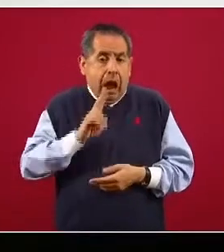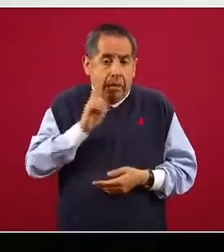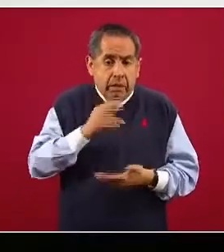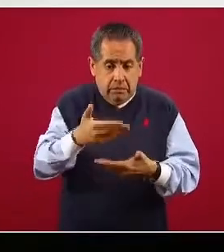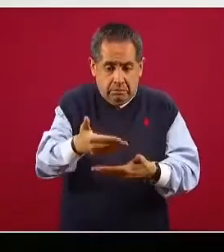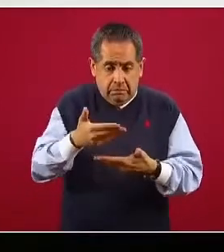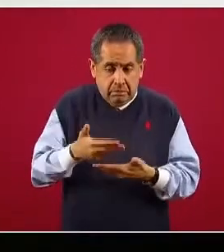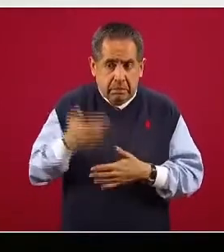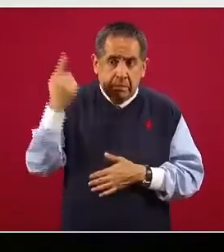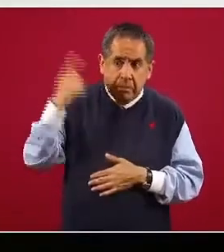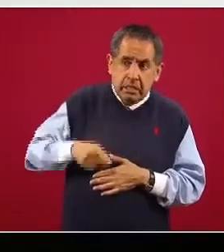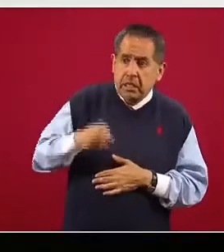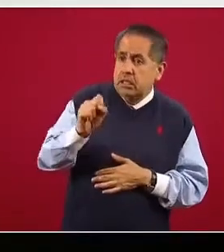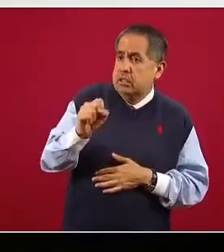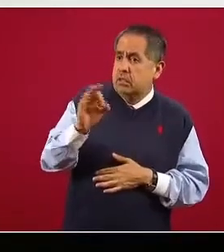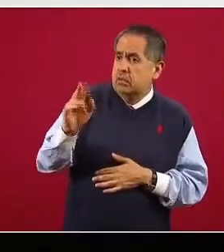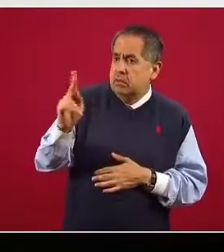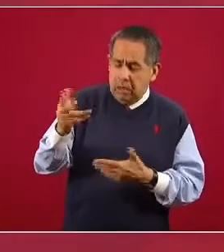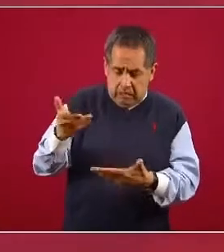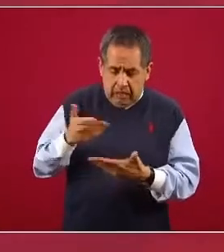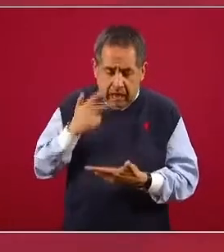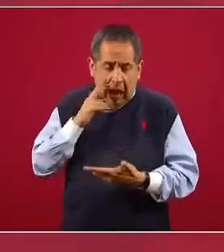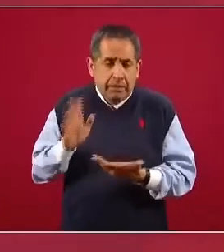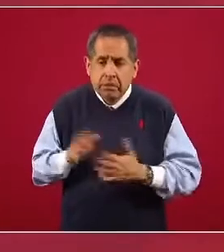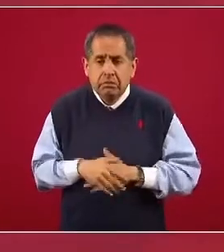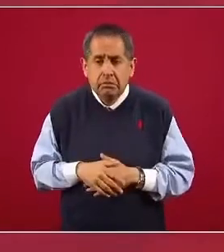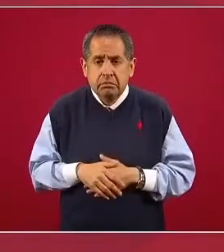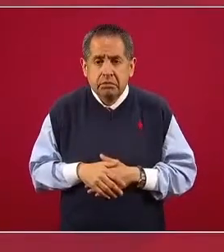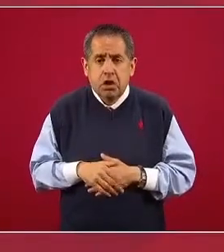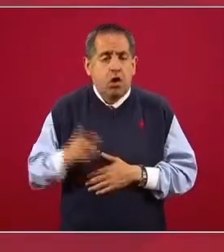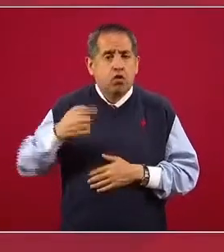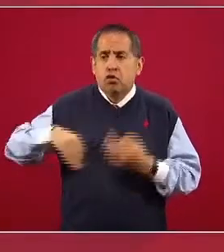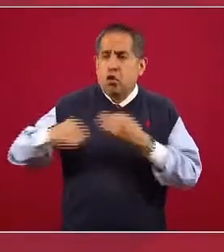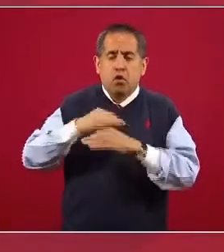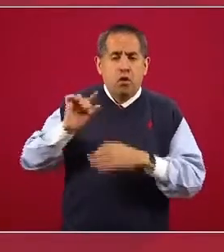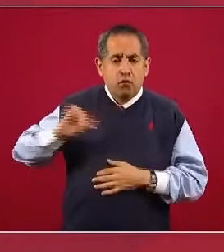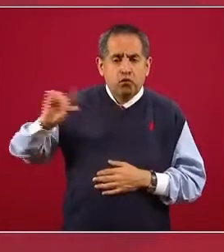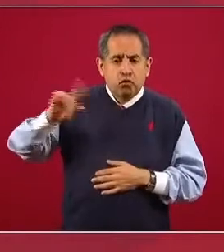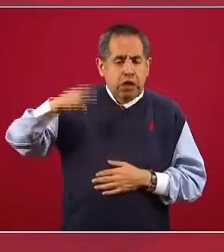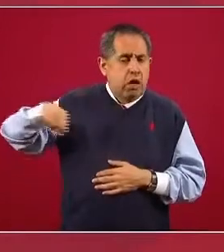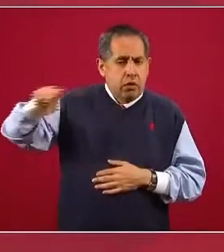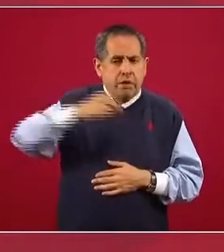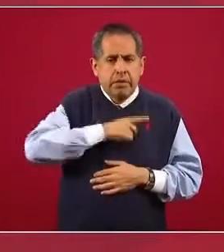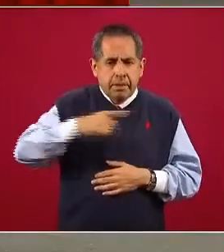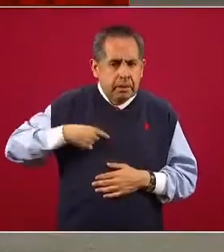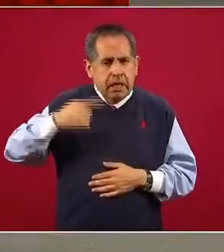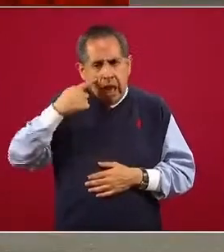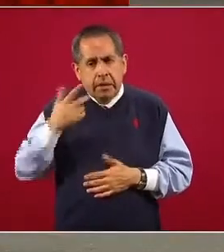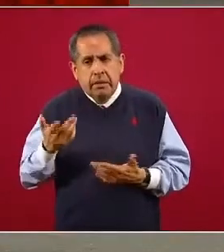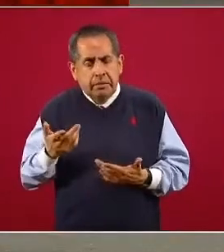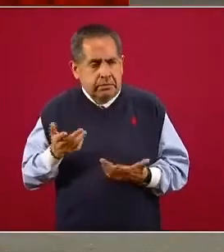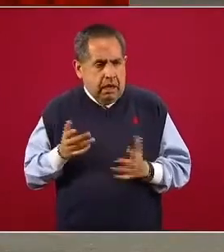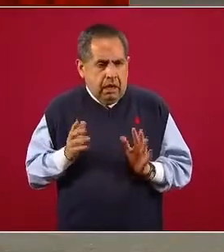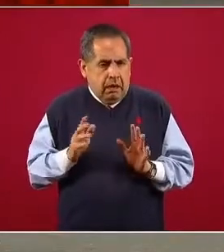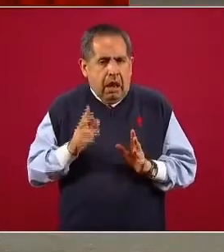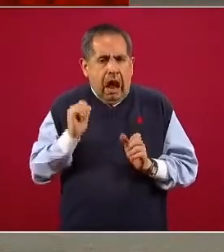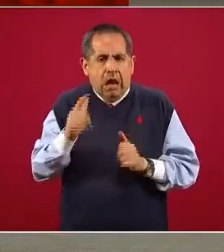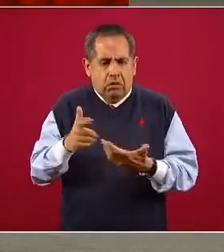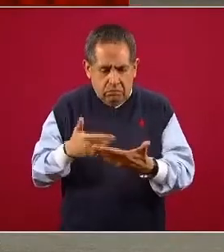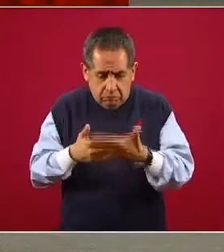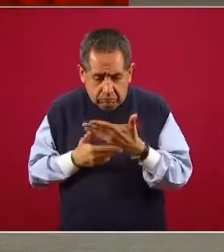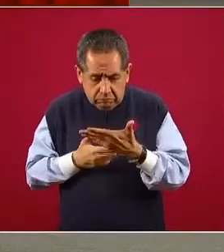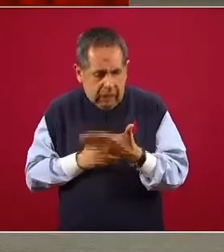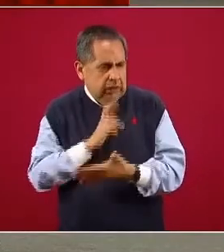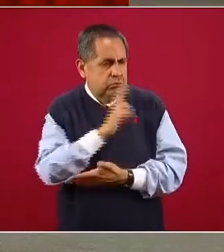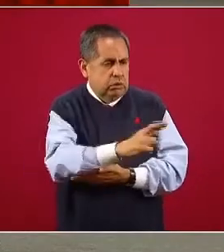lo que instruya la Secretaría de la Función Pública. Todas y todos los funcionarios siempre tenemos que estar listos para responder